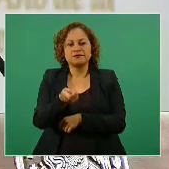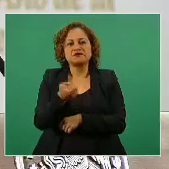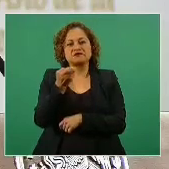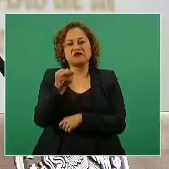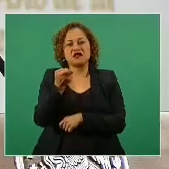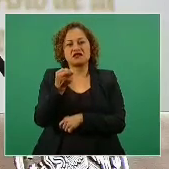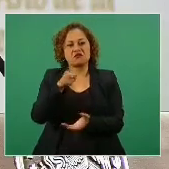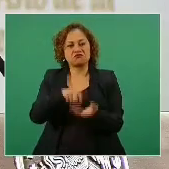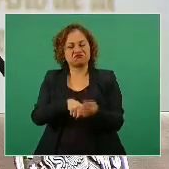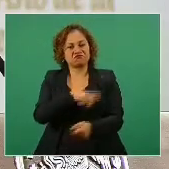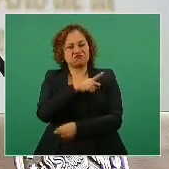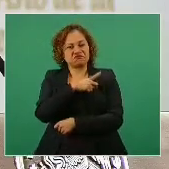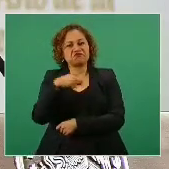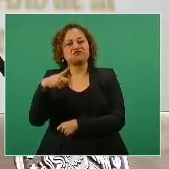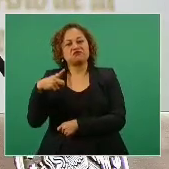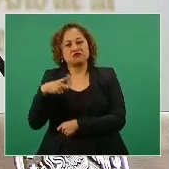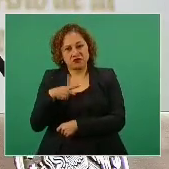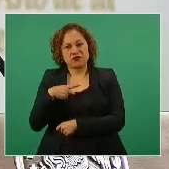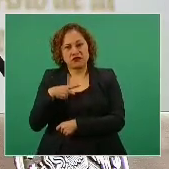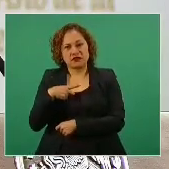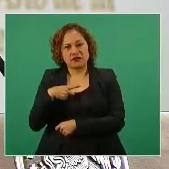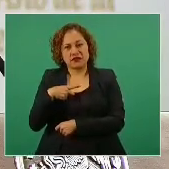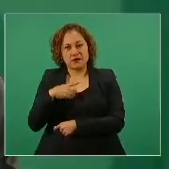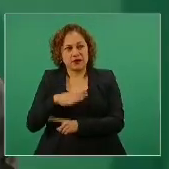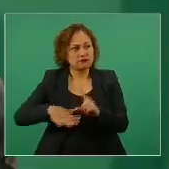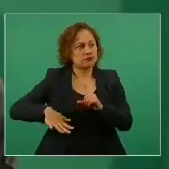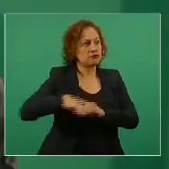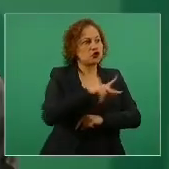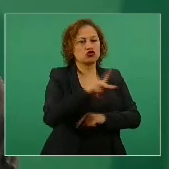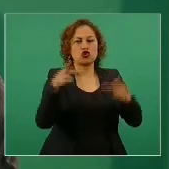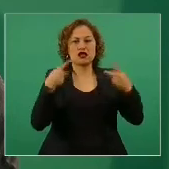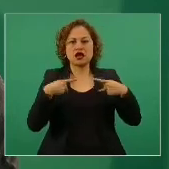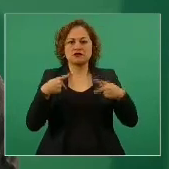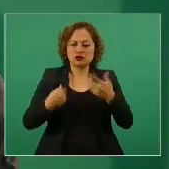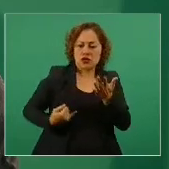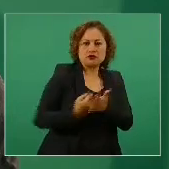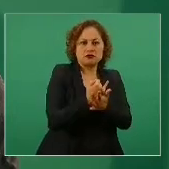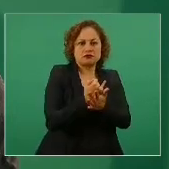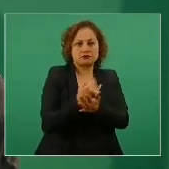el respetar la voluntad del pueblo.